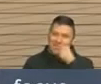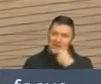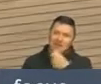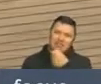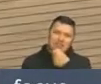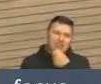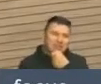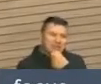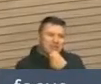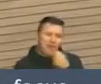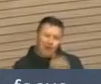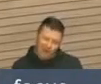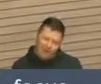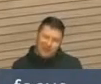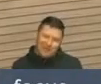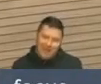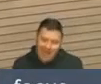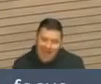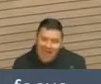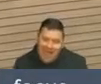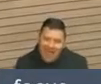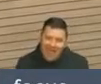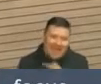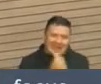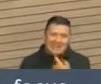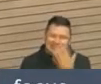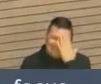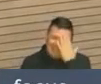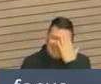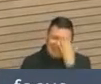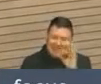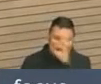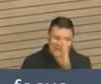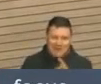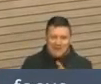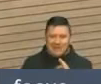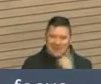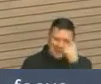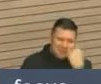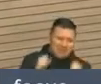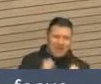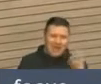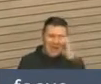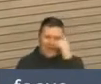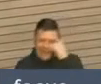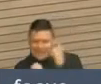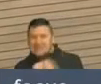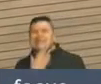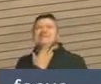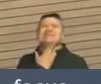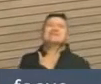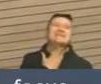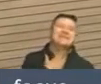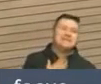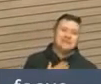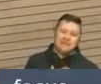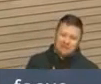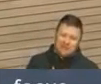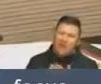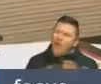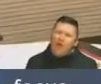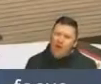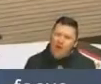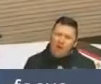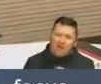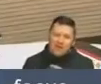favor. Le dije, William, en estos momentos donde todos tenemos algún grado de preocupación y de ansiedad, cuéntenos, William, usted